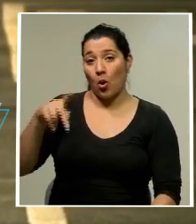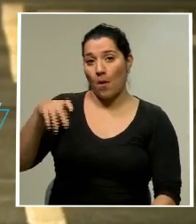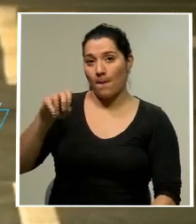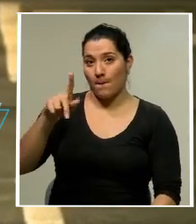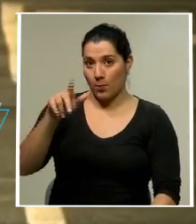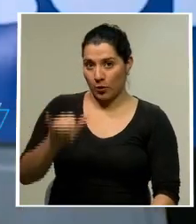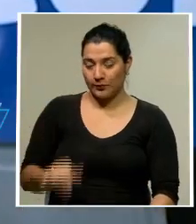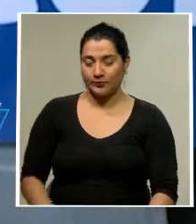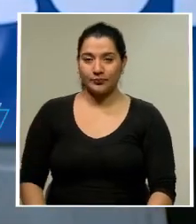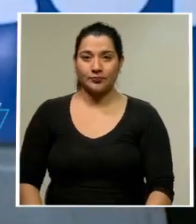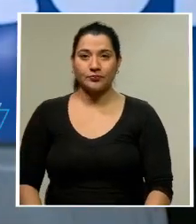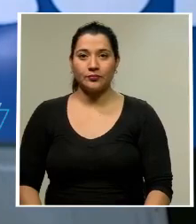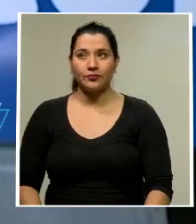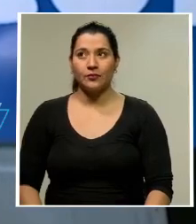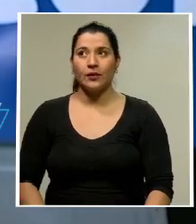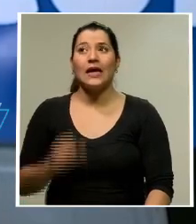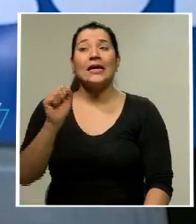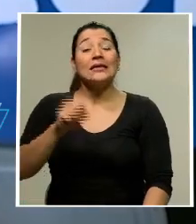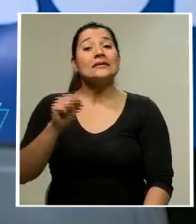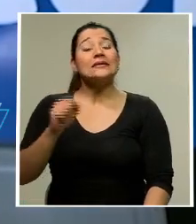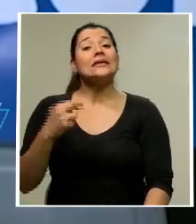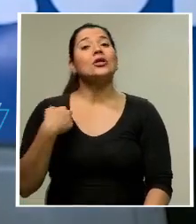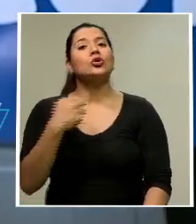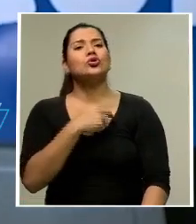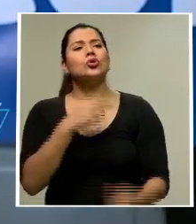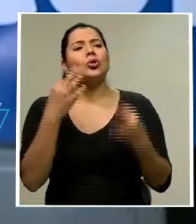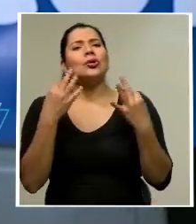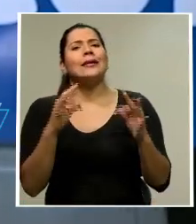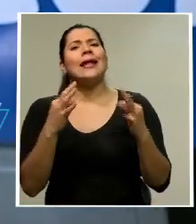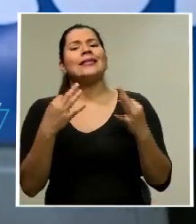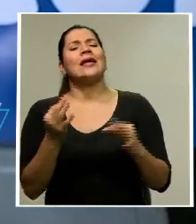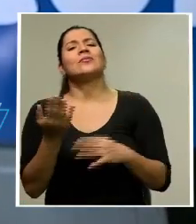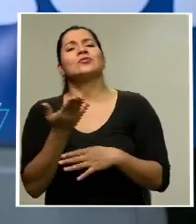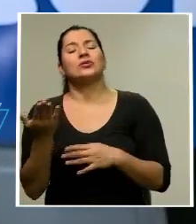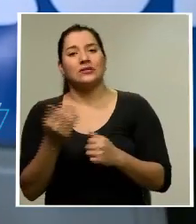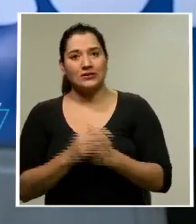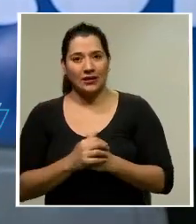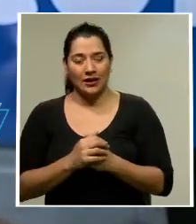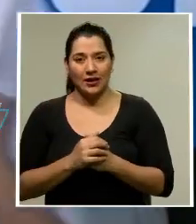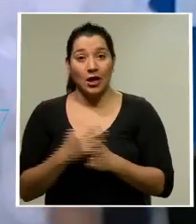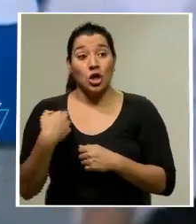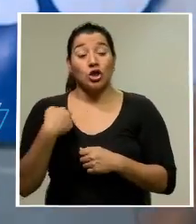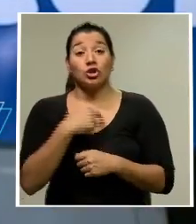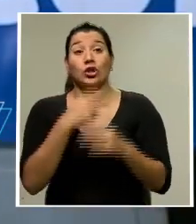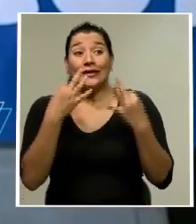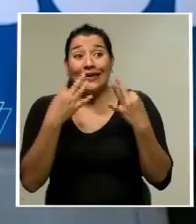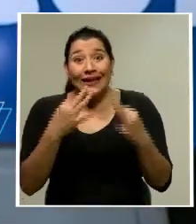de esta área. Sí, lo que hemos tratado de hacer es llegar